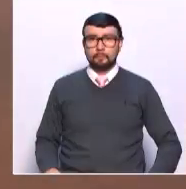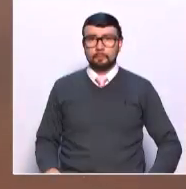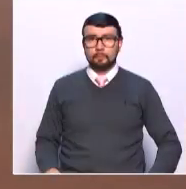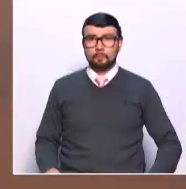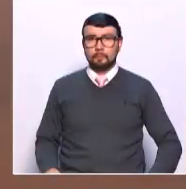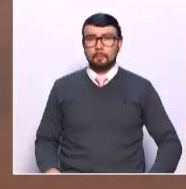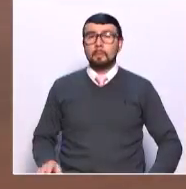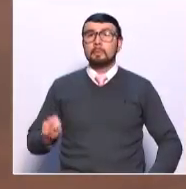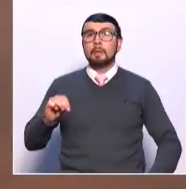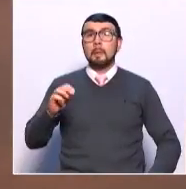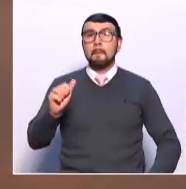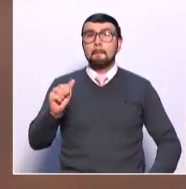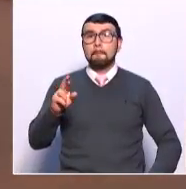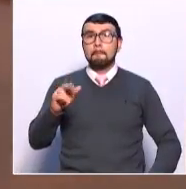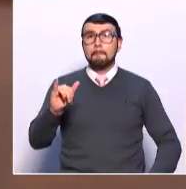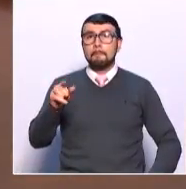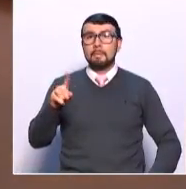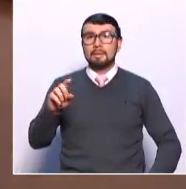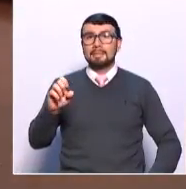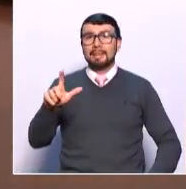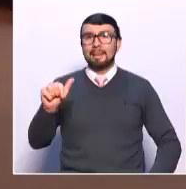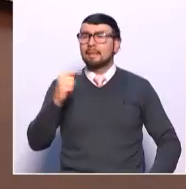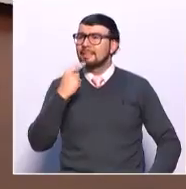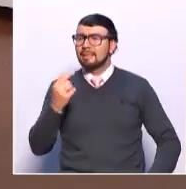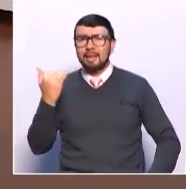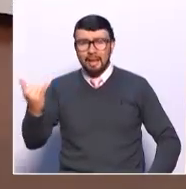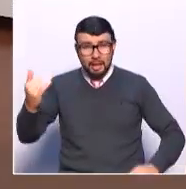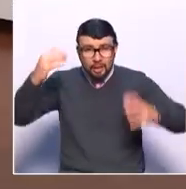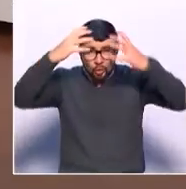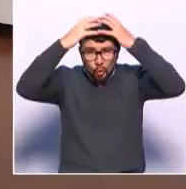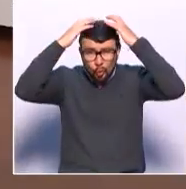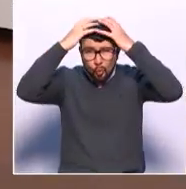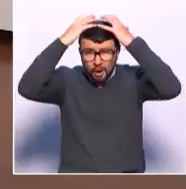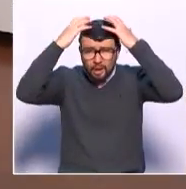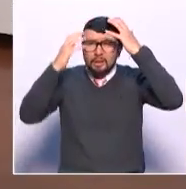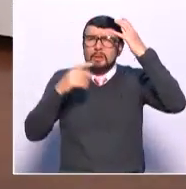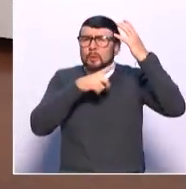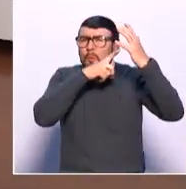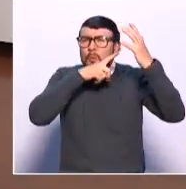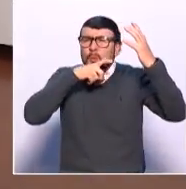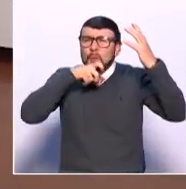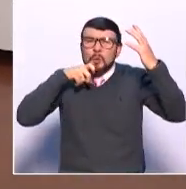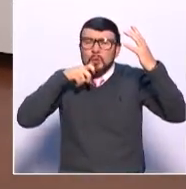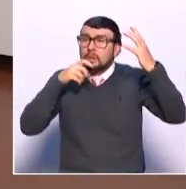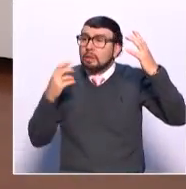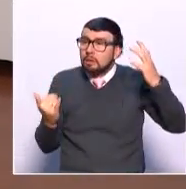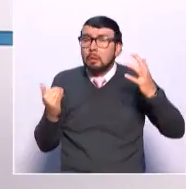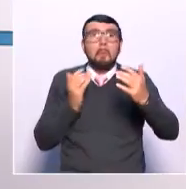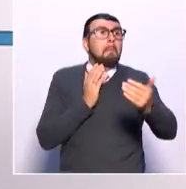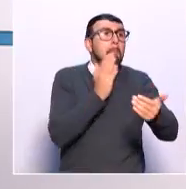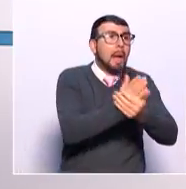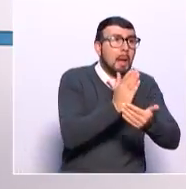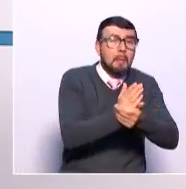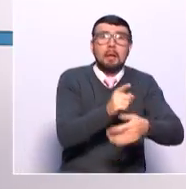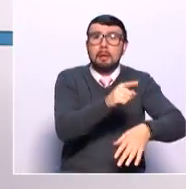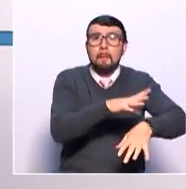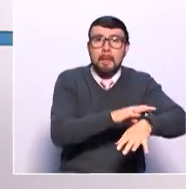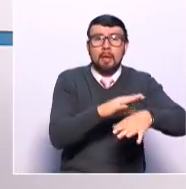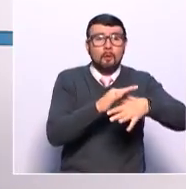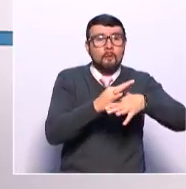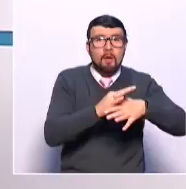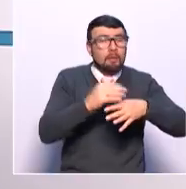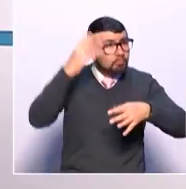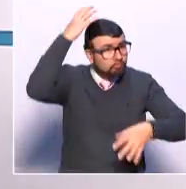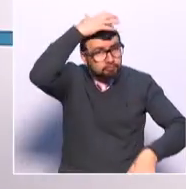marisela gómez tengo una resequedad en el cuero cabelludo y ya ha visitado muchos dermatólogos y no me han hecho nada usted me puede